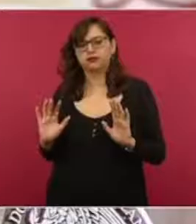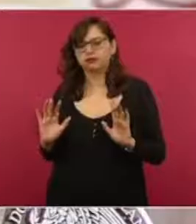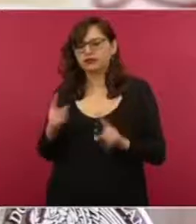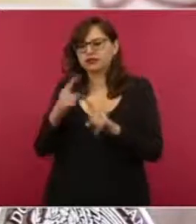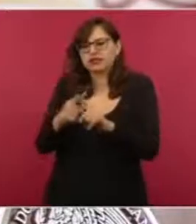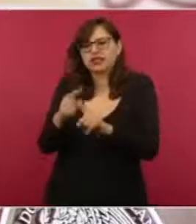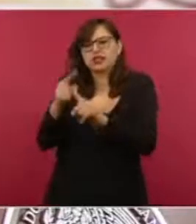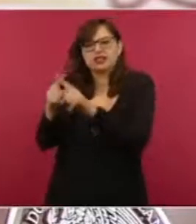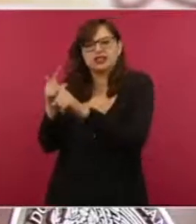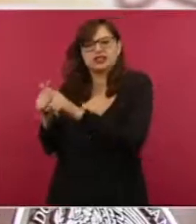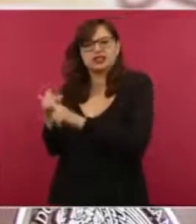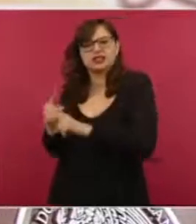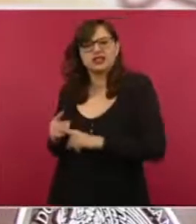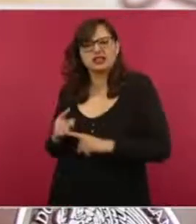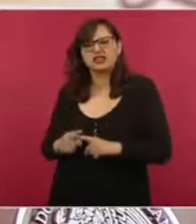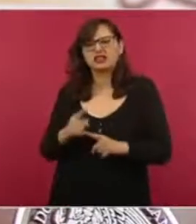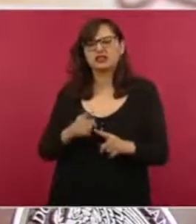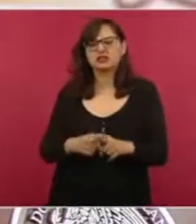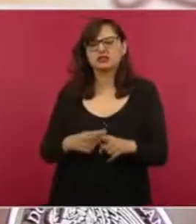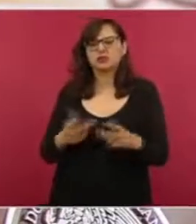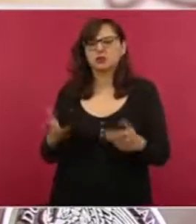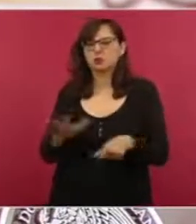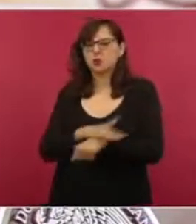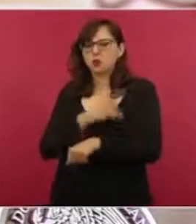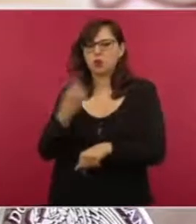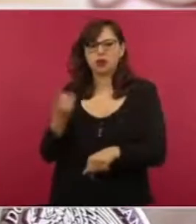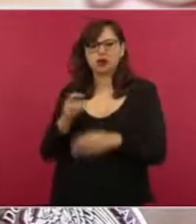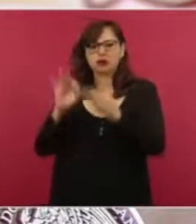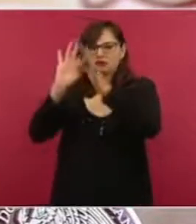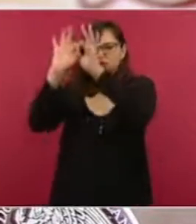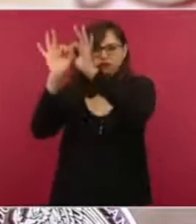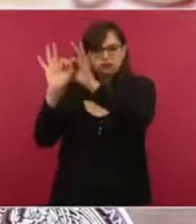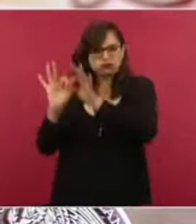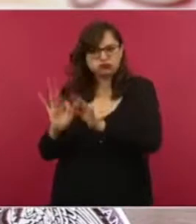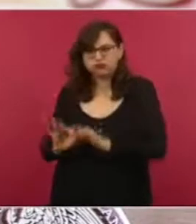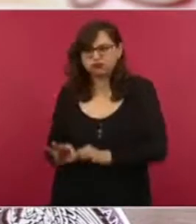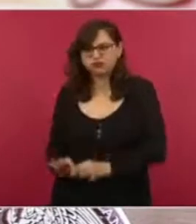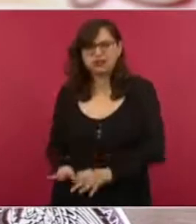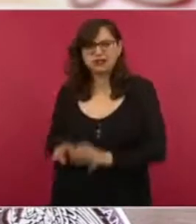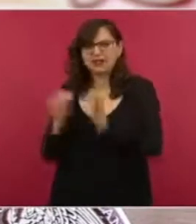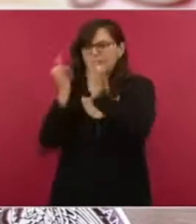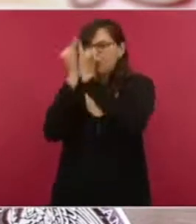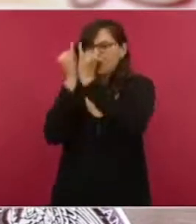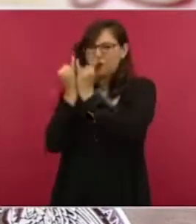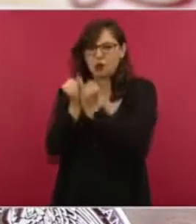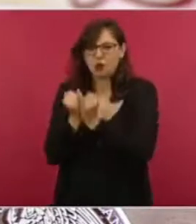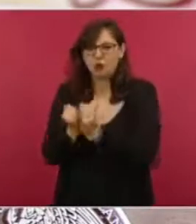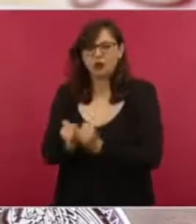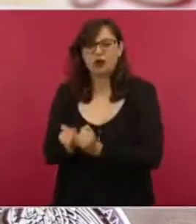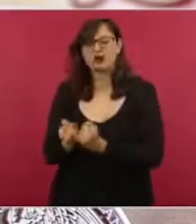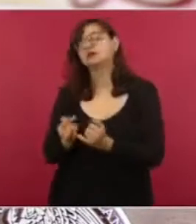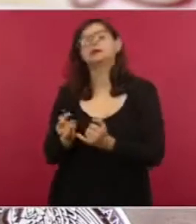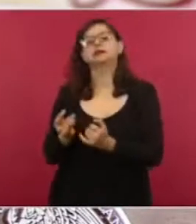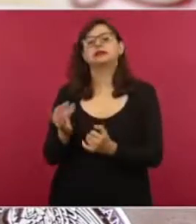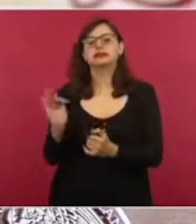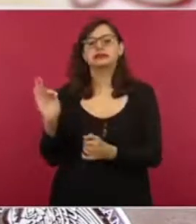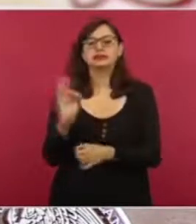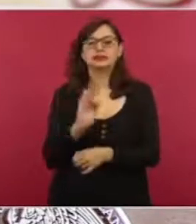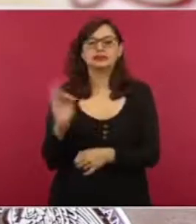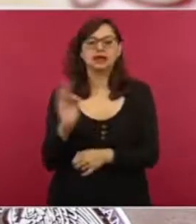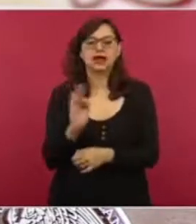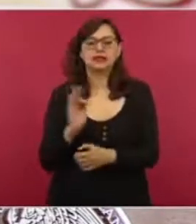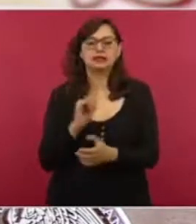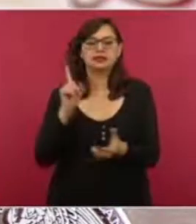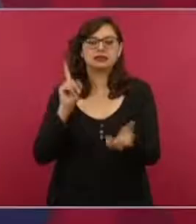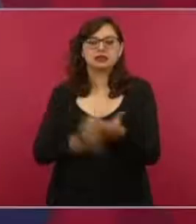cuál es su postura política. Seguramente debe haber una especie de